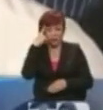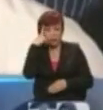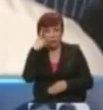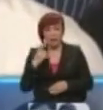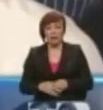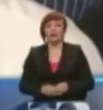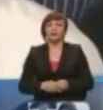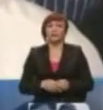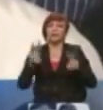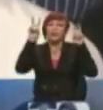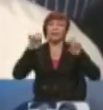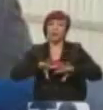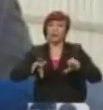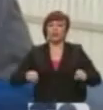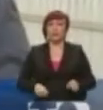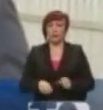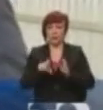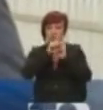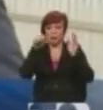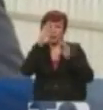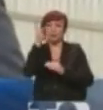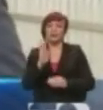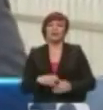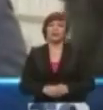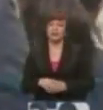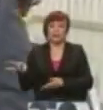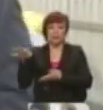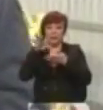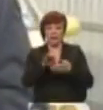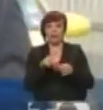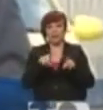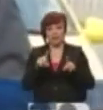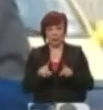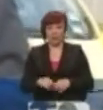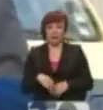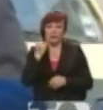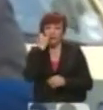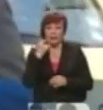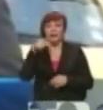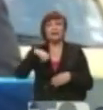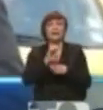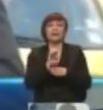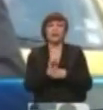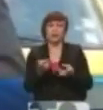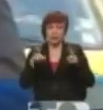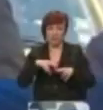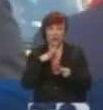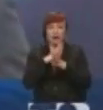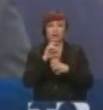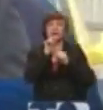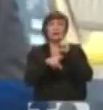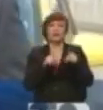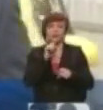actos de corrupción, no solamente de Odebrecht. Los representantes de los pueblos y nacionalidades del Ecuador hicieron referencia también a la consulta